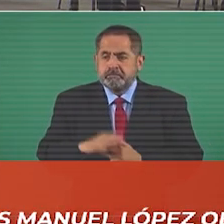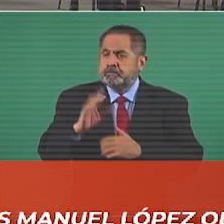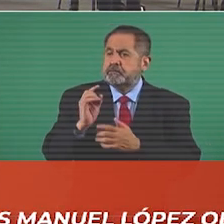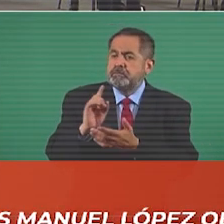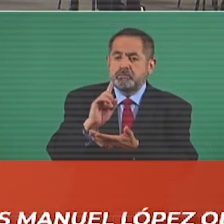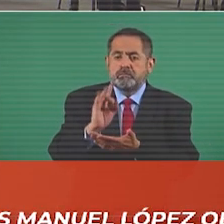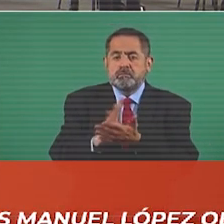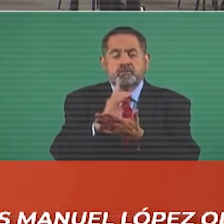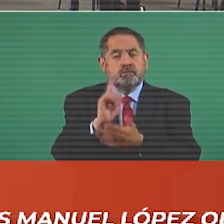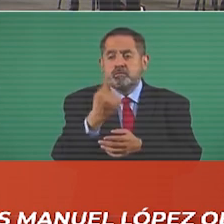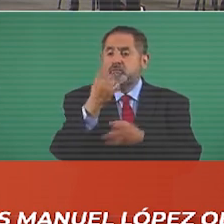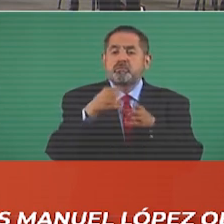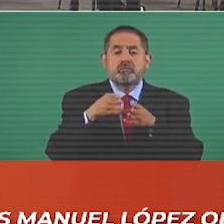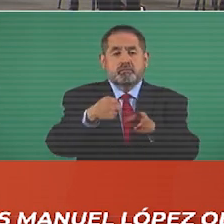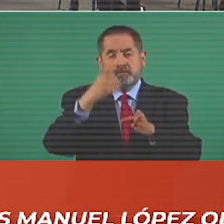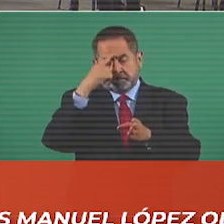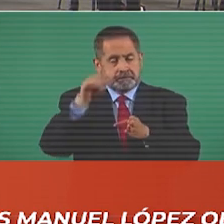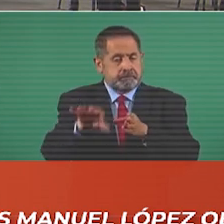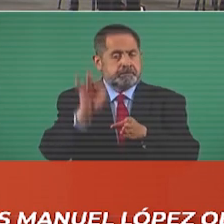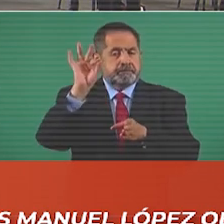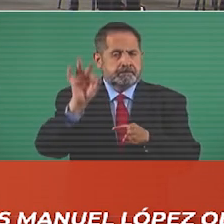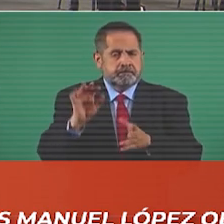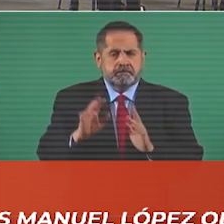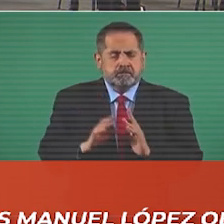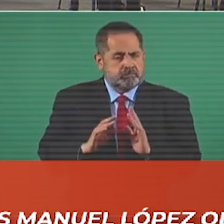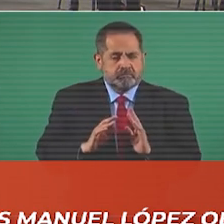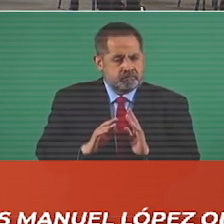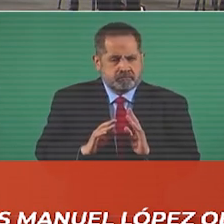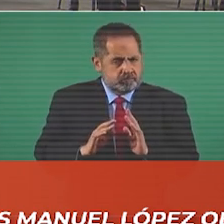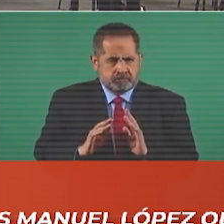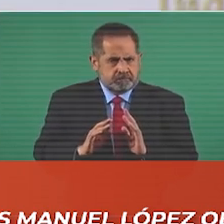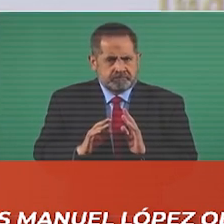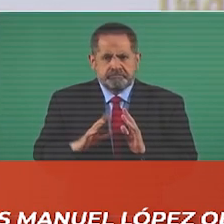existe en la idea